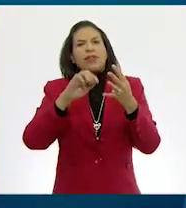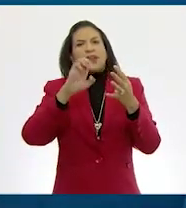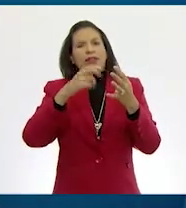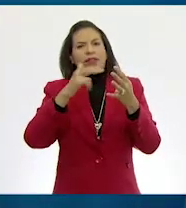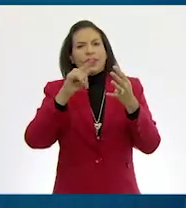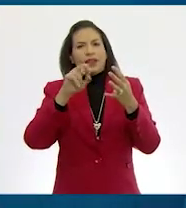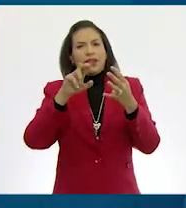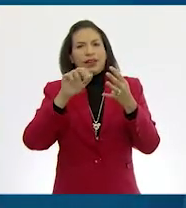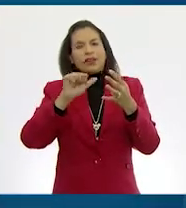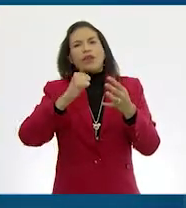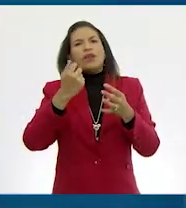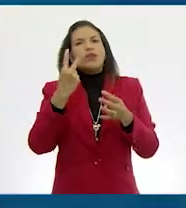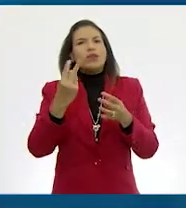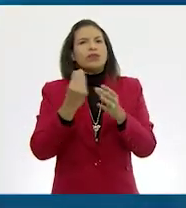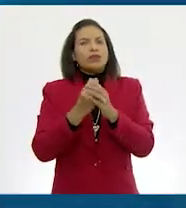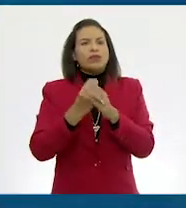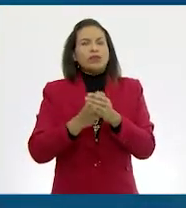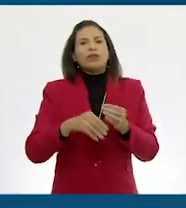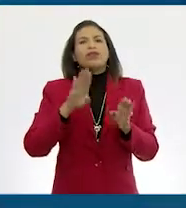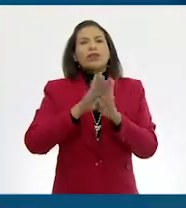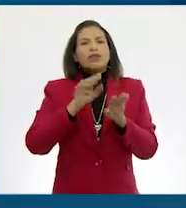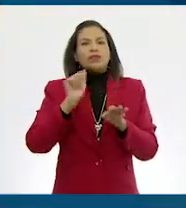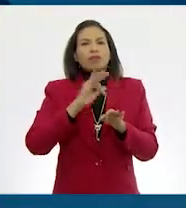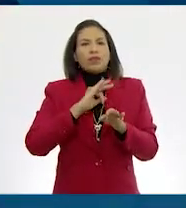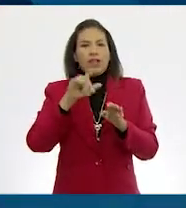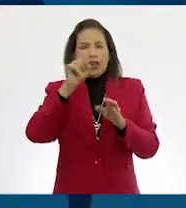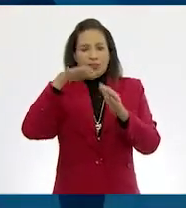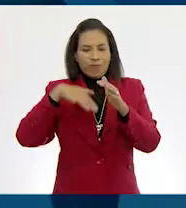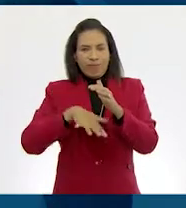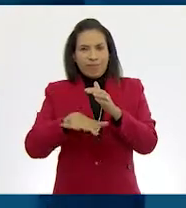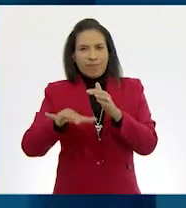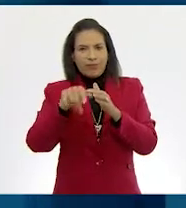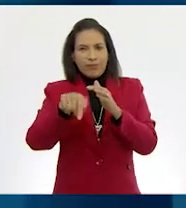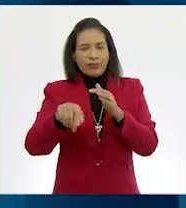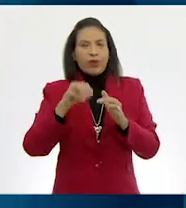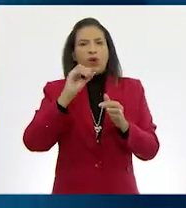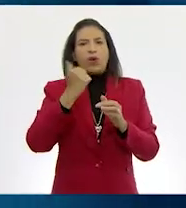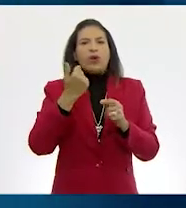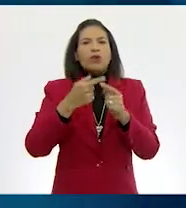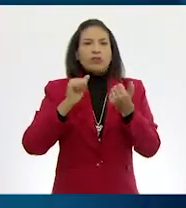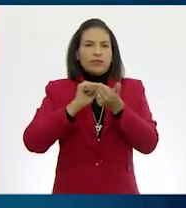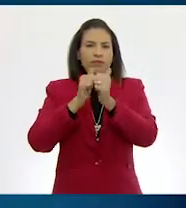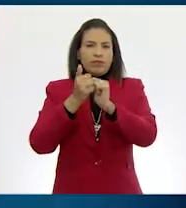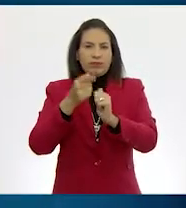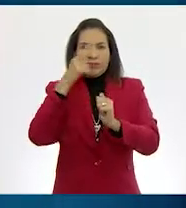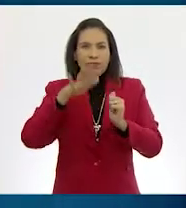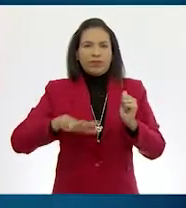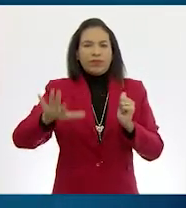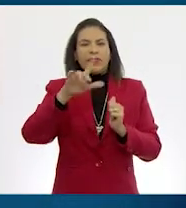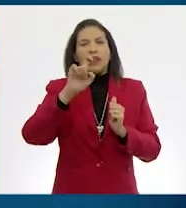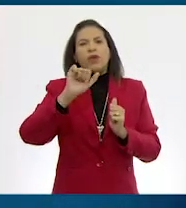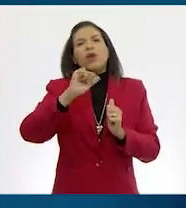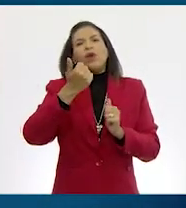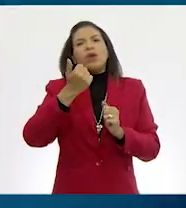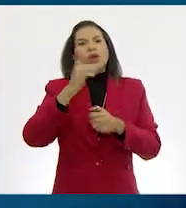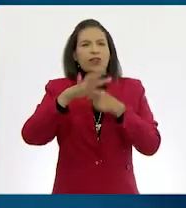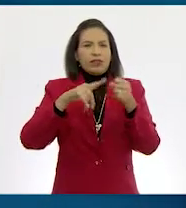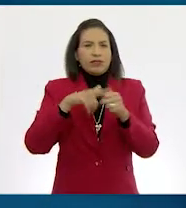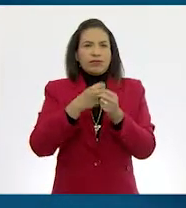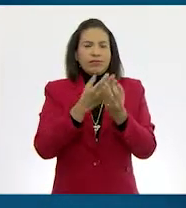tenemos otras los que son facultativas que pueden permanecer en el agua o hacer la metamorfosis a salamandra y el resto de las especies